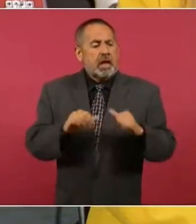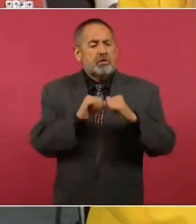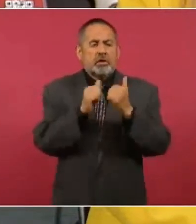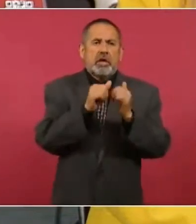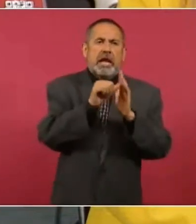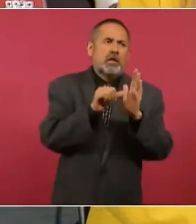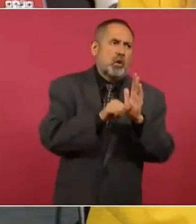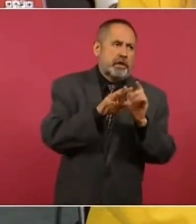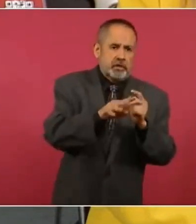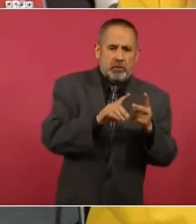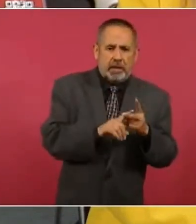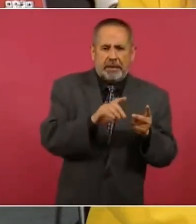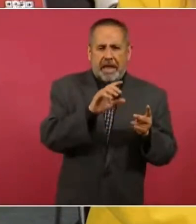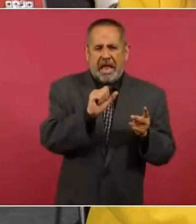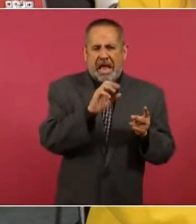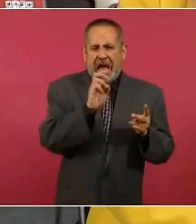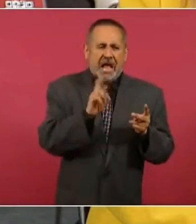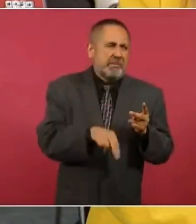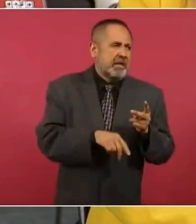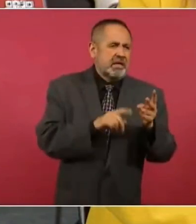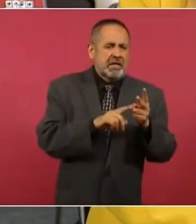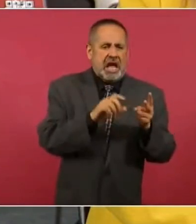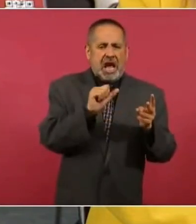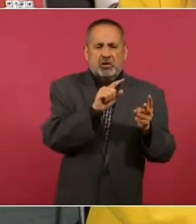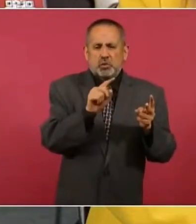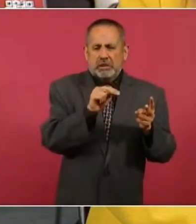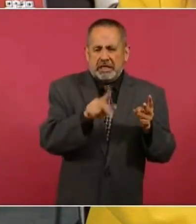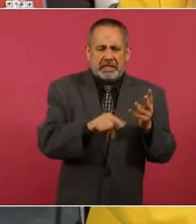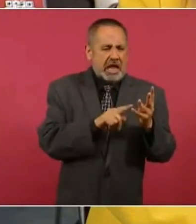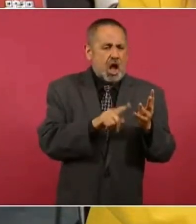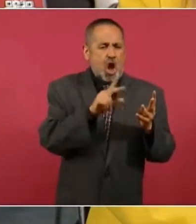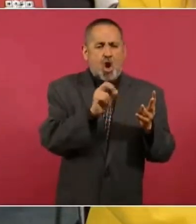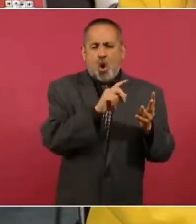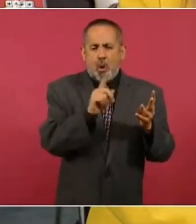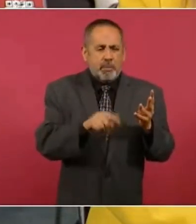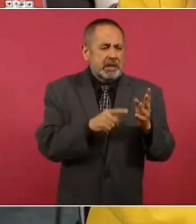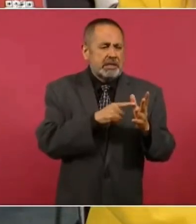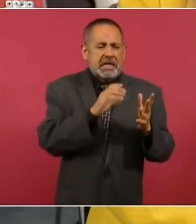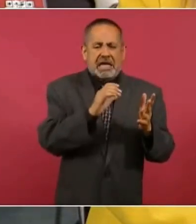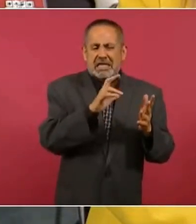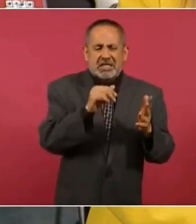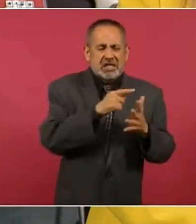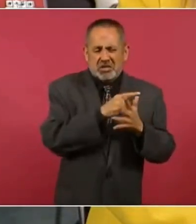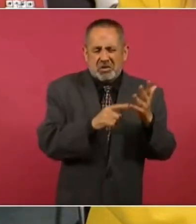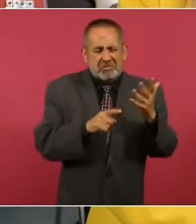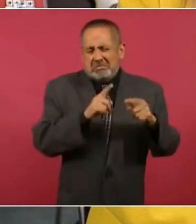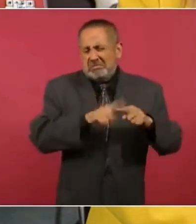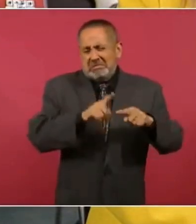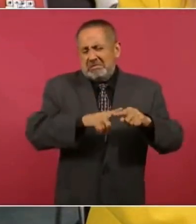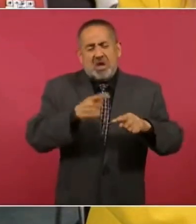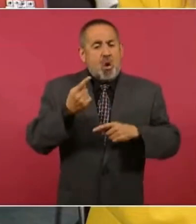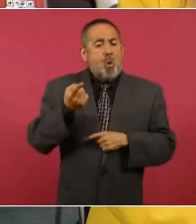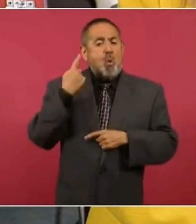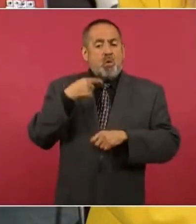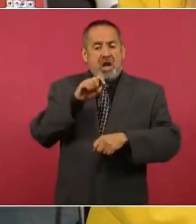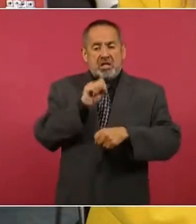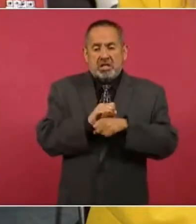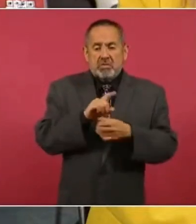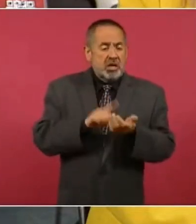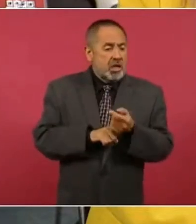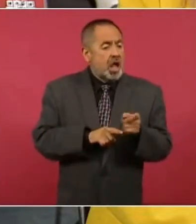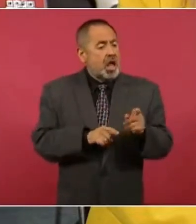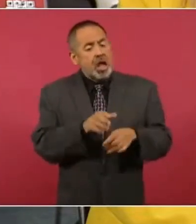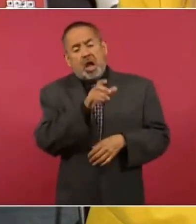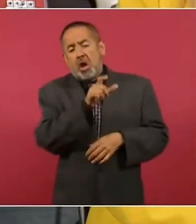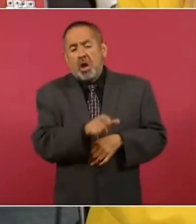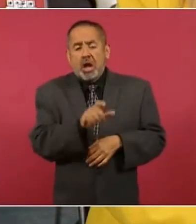19 como Carmen Aristegui, Azucena Uresti, López Dóriga, Ciro Gómez Leiva y quienes la semana pasada aquí lo calificaron de un